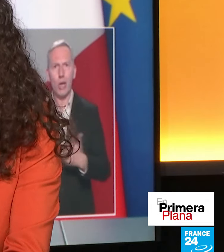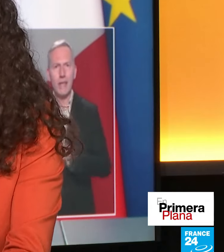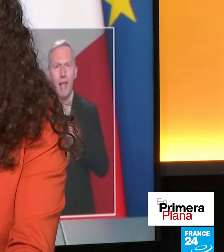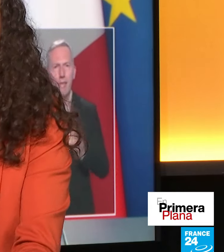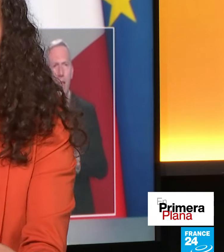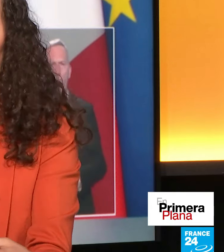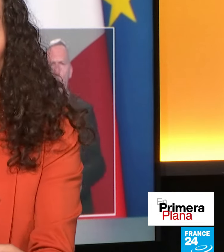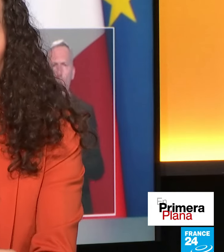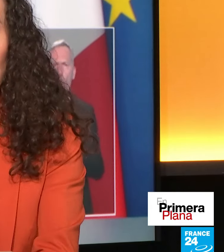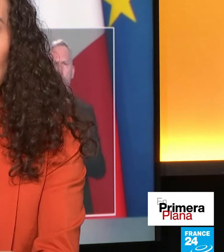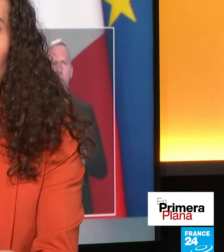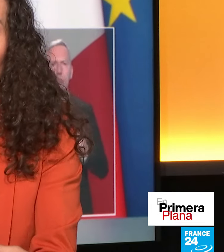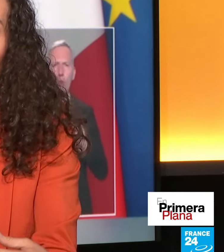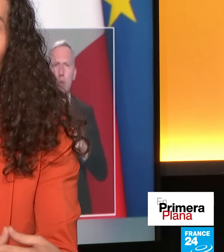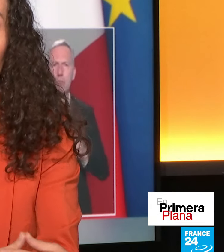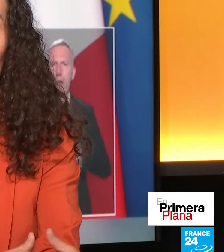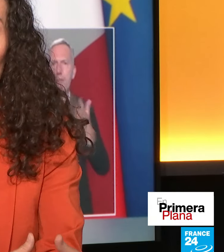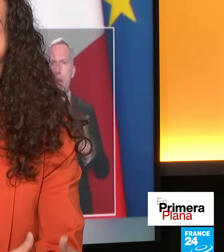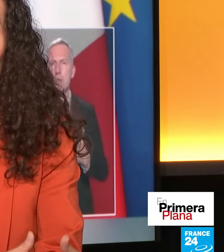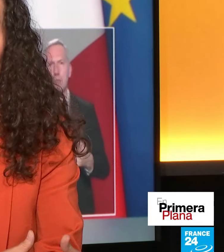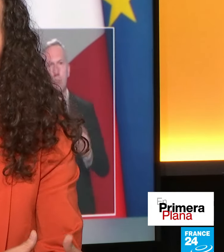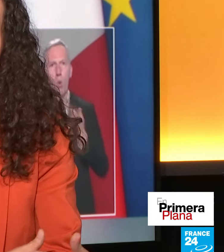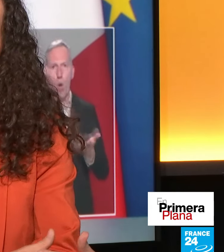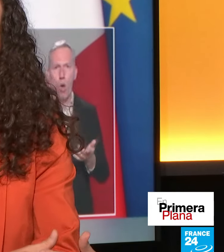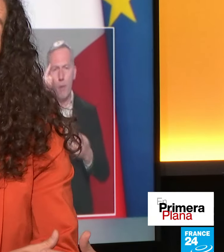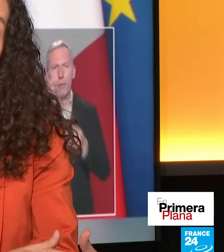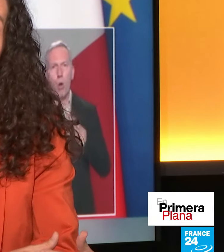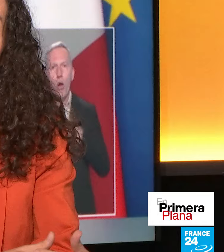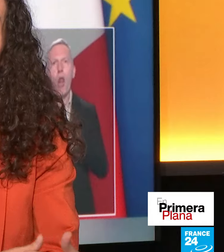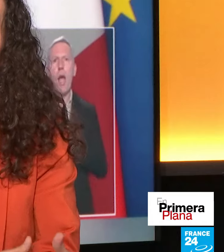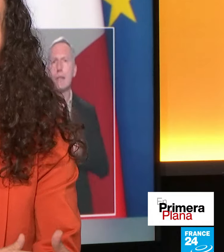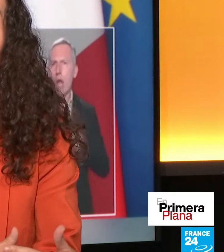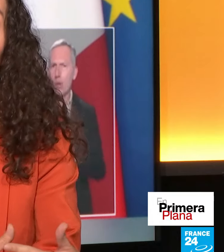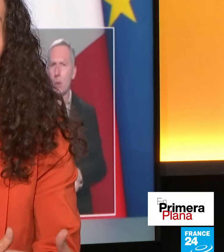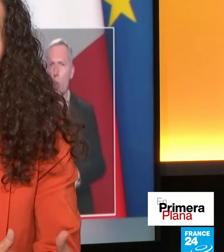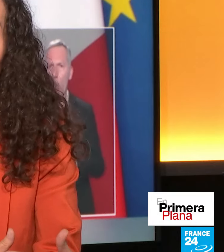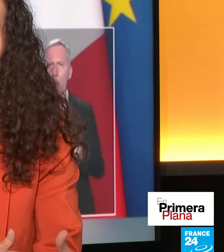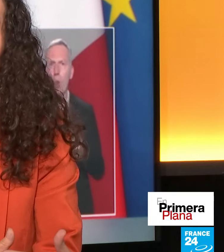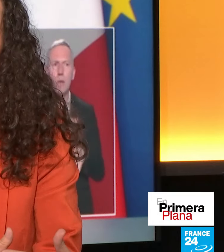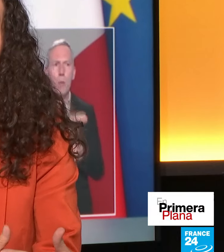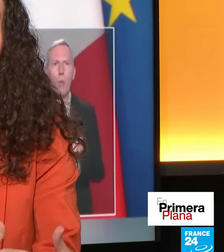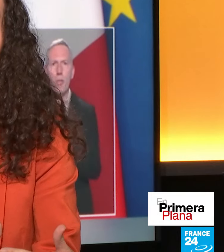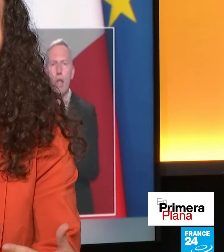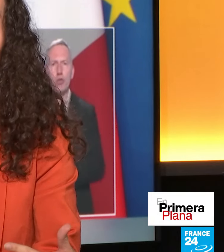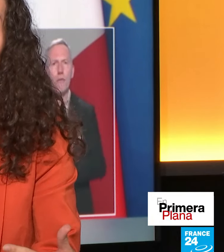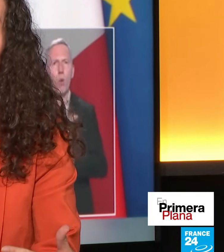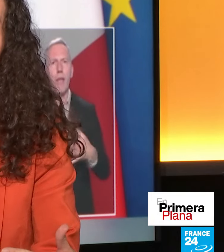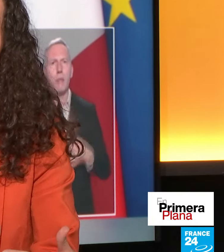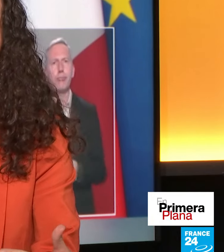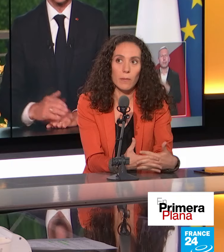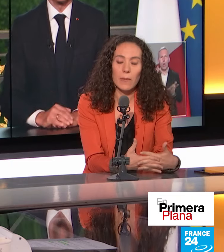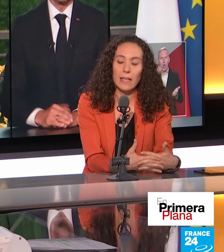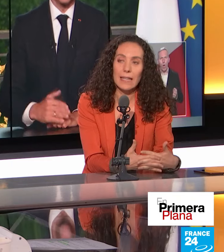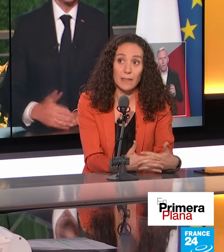derecha El problema es que en las elecciones europeas del pasado domingo ganó le pen con casi un 32